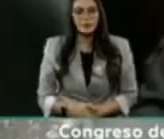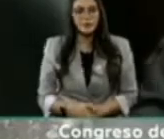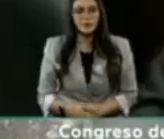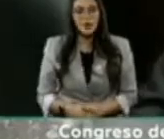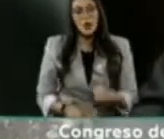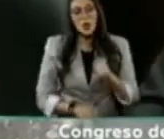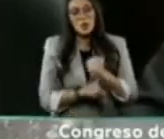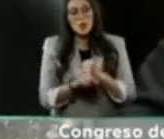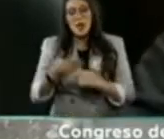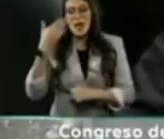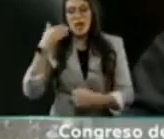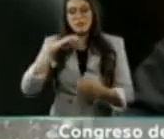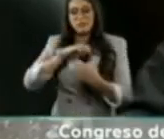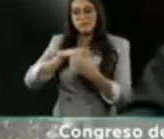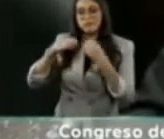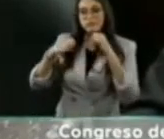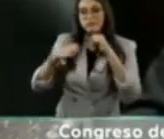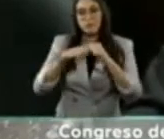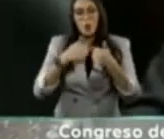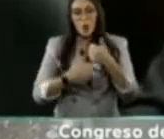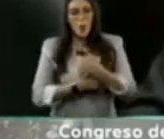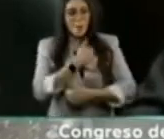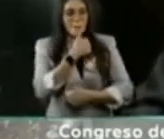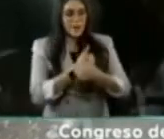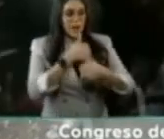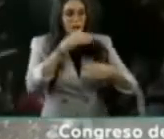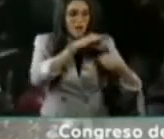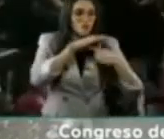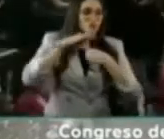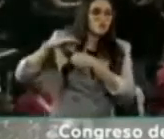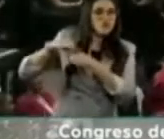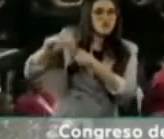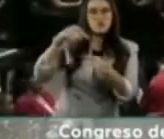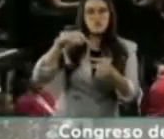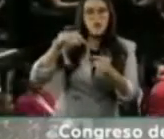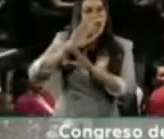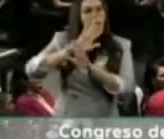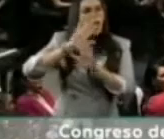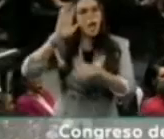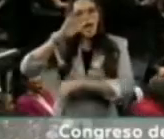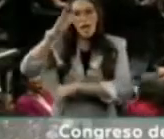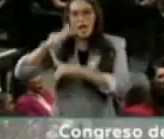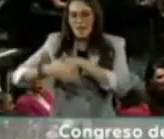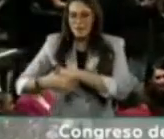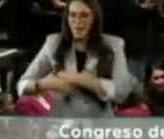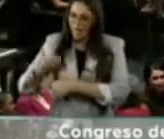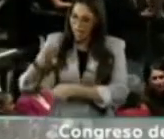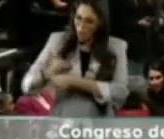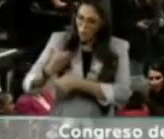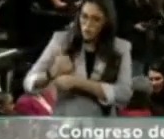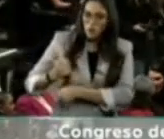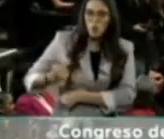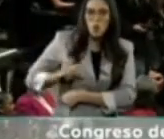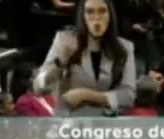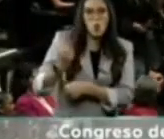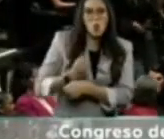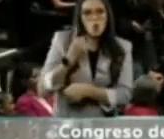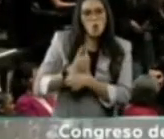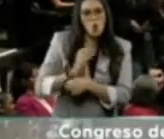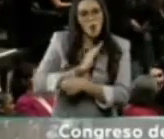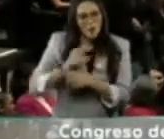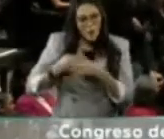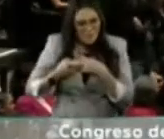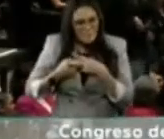fue a meter las manos al fuego por Genaro García Luna, y eso es bien destacable porque confiaron su vida. Yo decía,